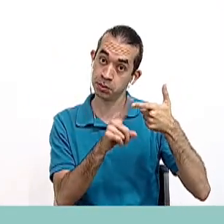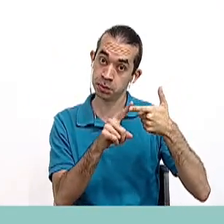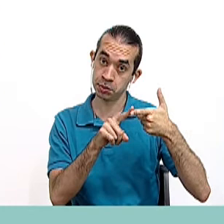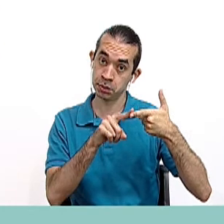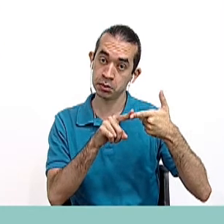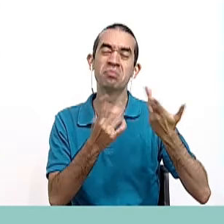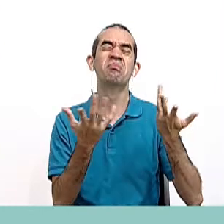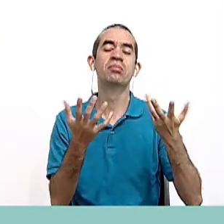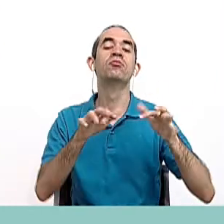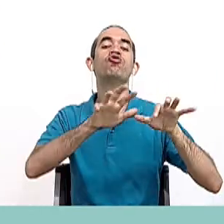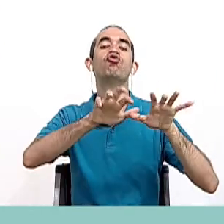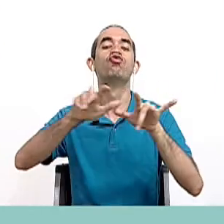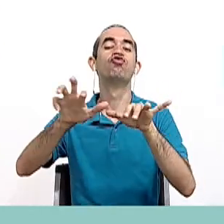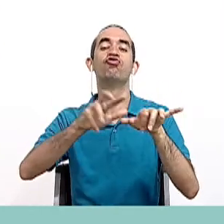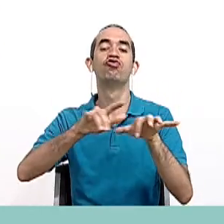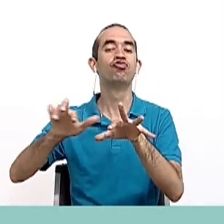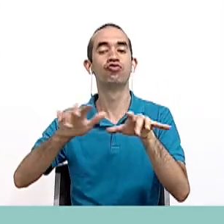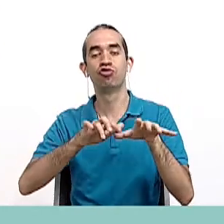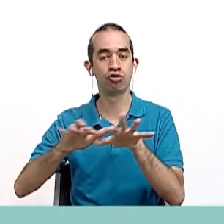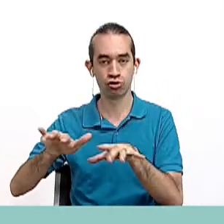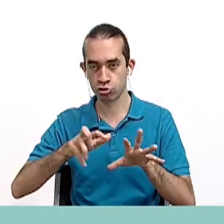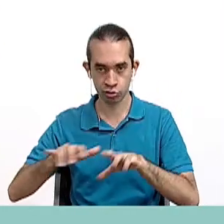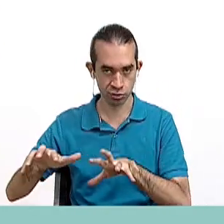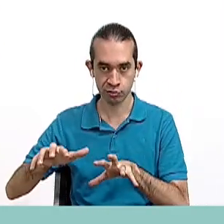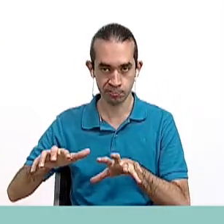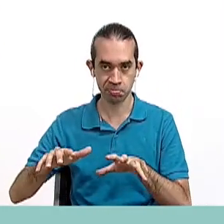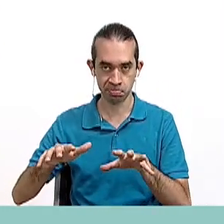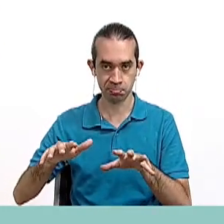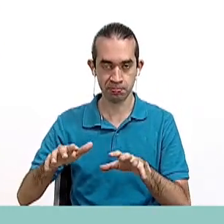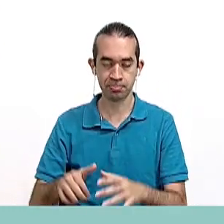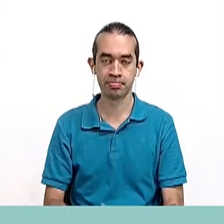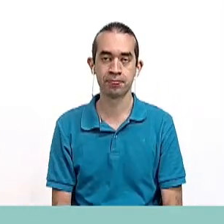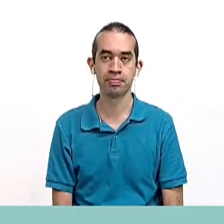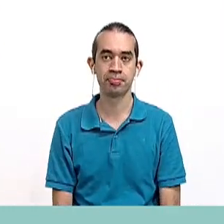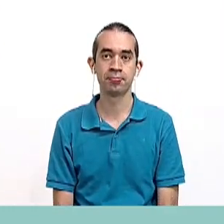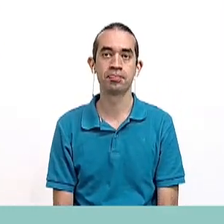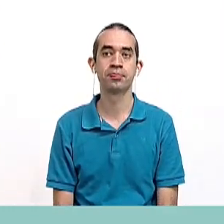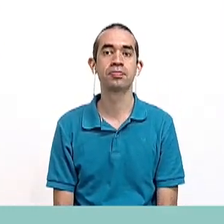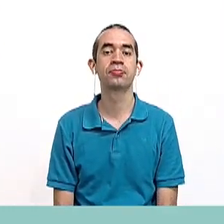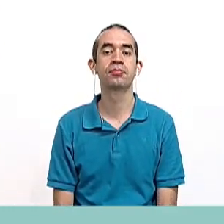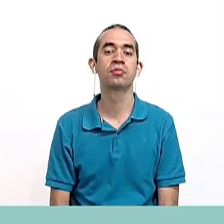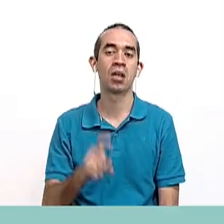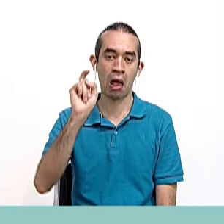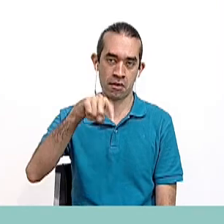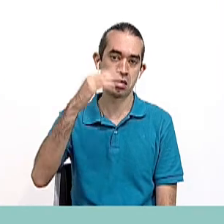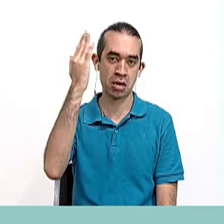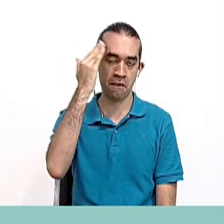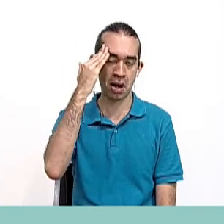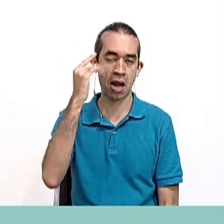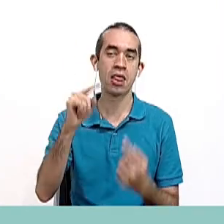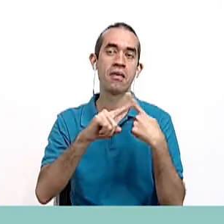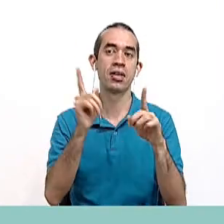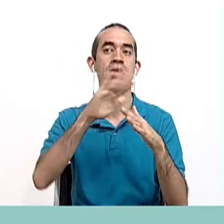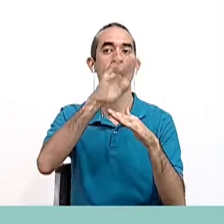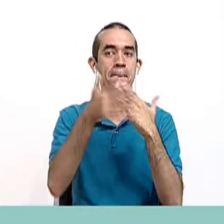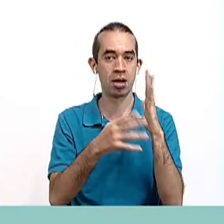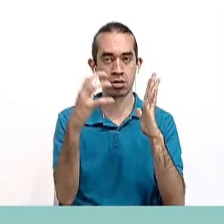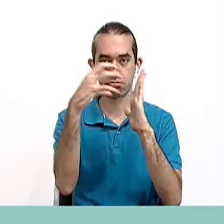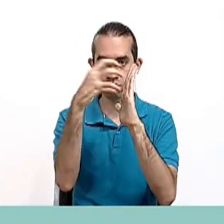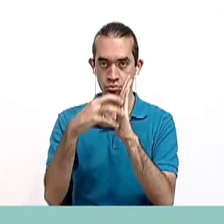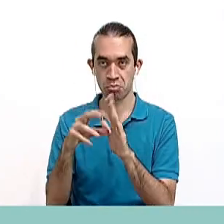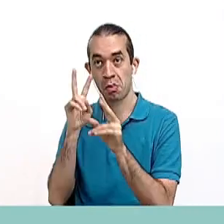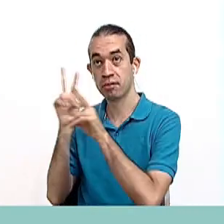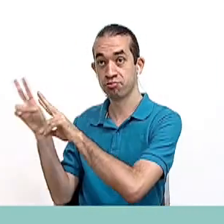Luego tendremos la textualización, escribir nuestra noticia. Para ello deberemos considerar las partes básicas: